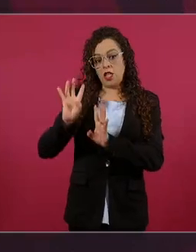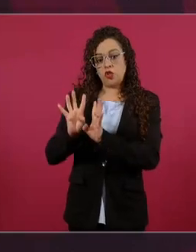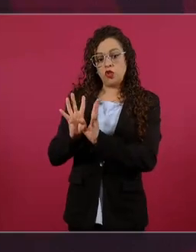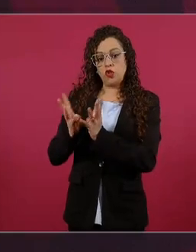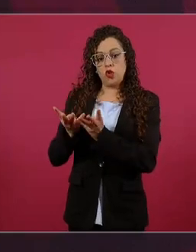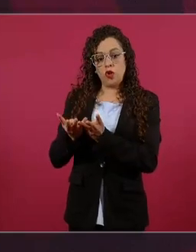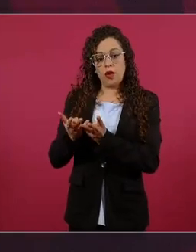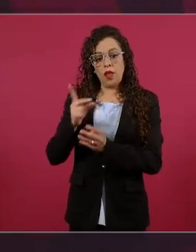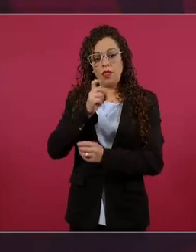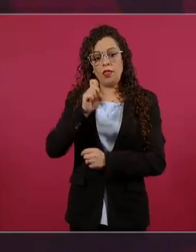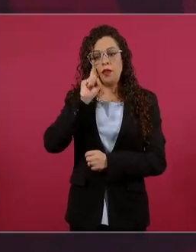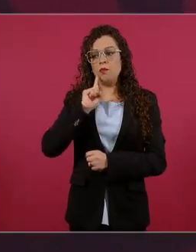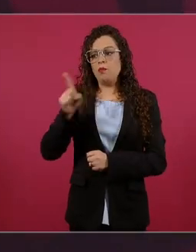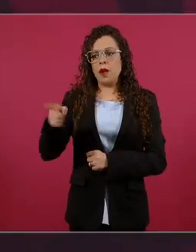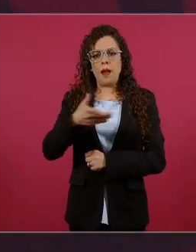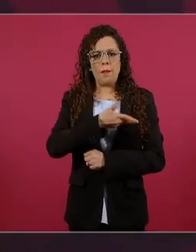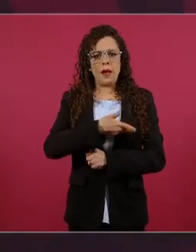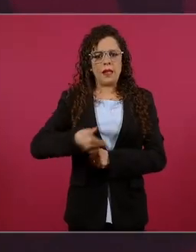Carranca,